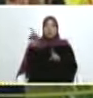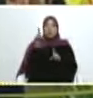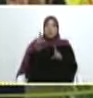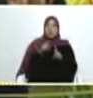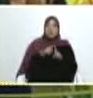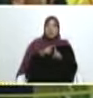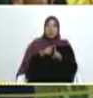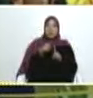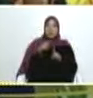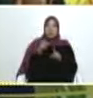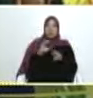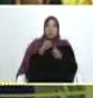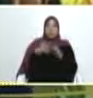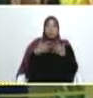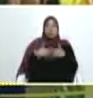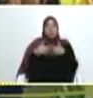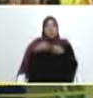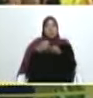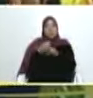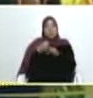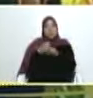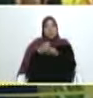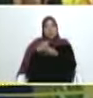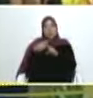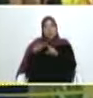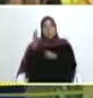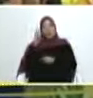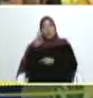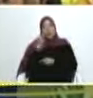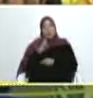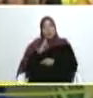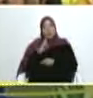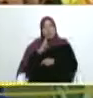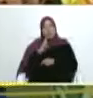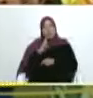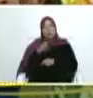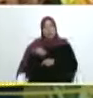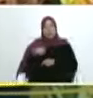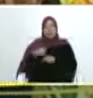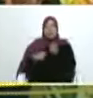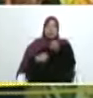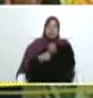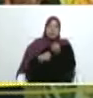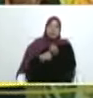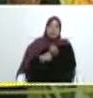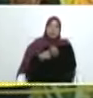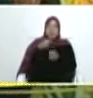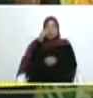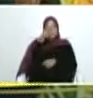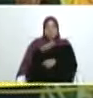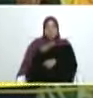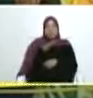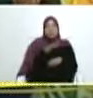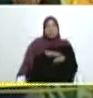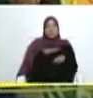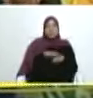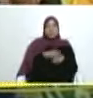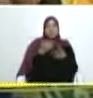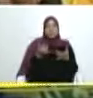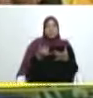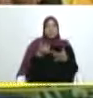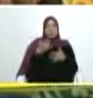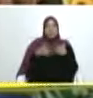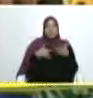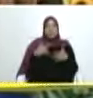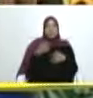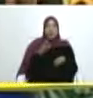Venezuela tiene una fuente de energía alternativa limpia. Pero con todo y eso nosotros seguimos apostando y nuestro pueblo pide encarecidamente